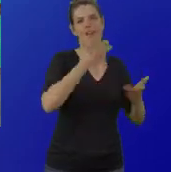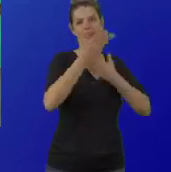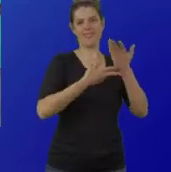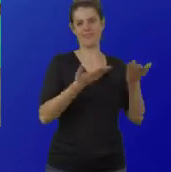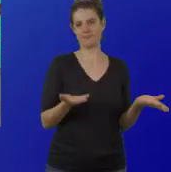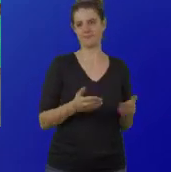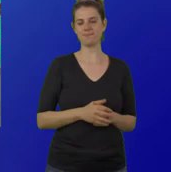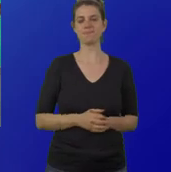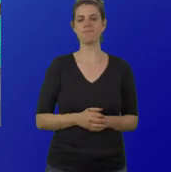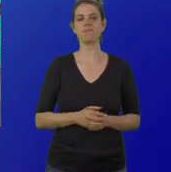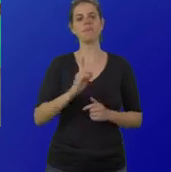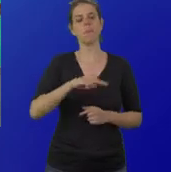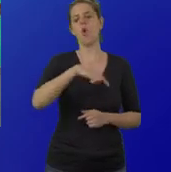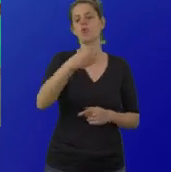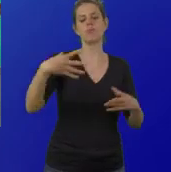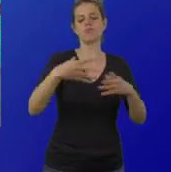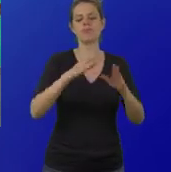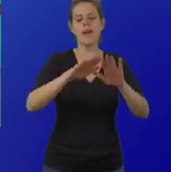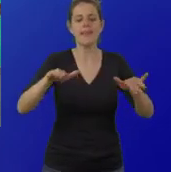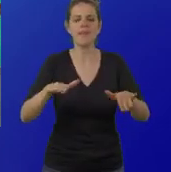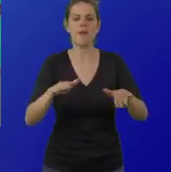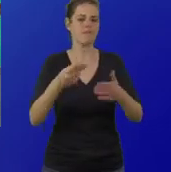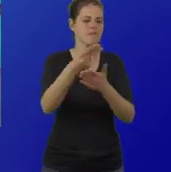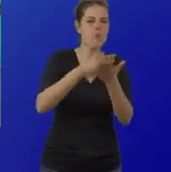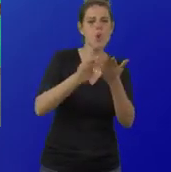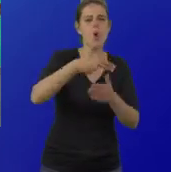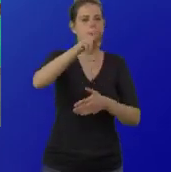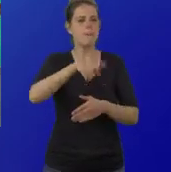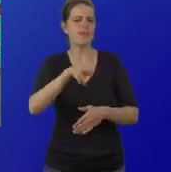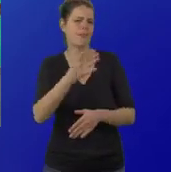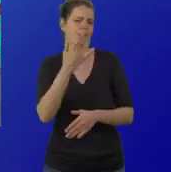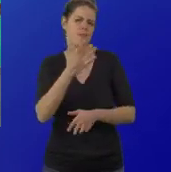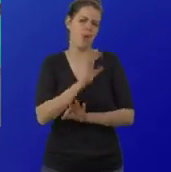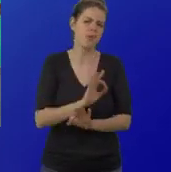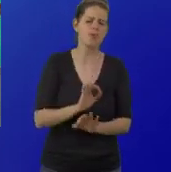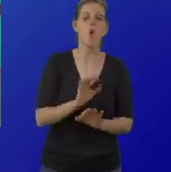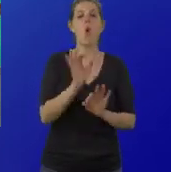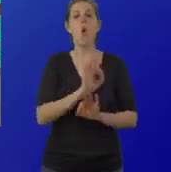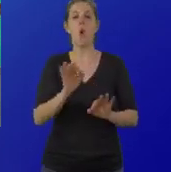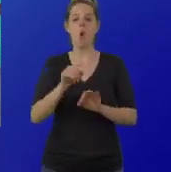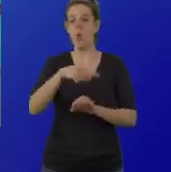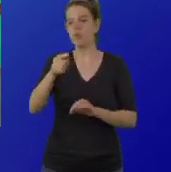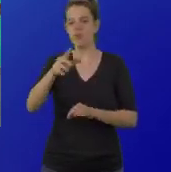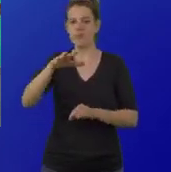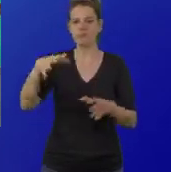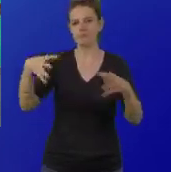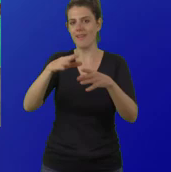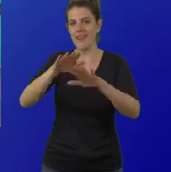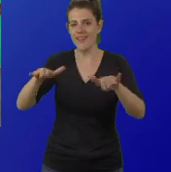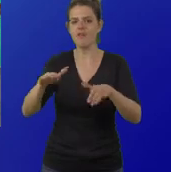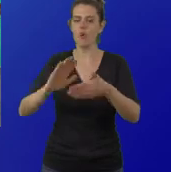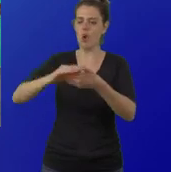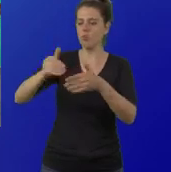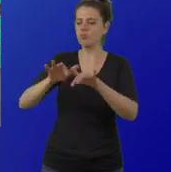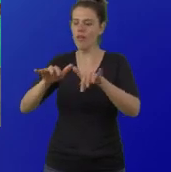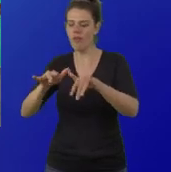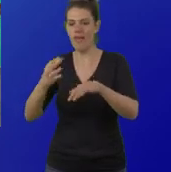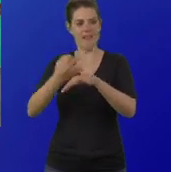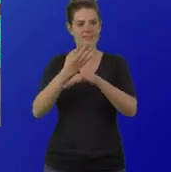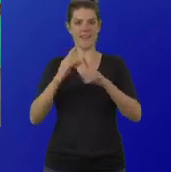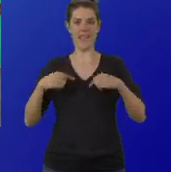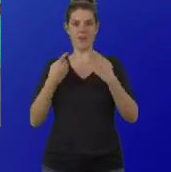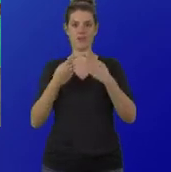nuestros cantantes. Otros que dibujaban y pintaban que eran unos fenómenos, otros que tomaban la computadora y nos enseñaban a nosotros a